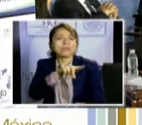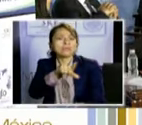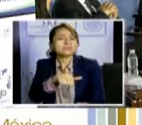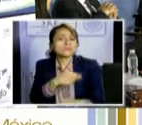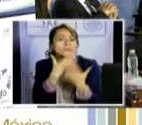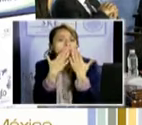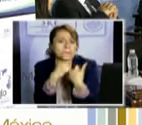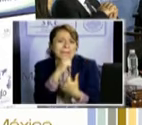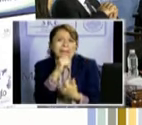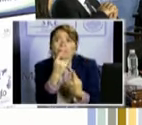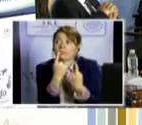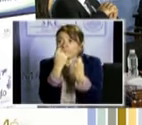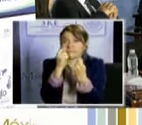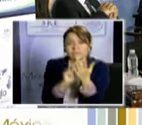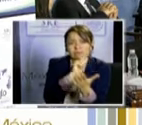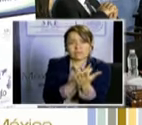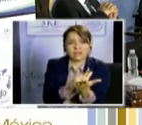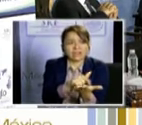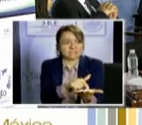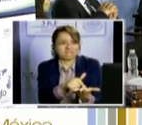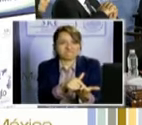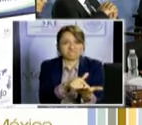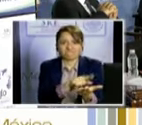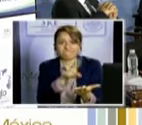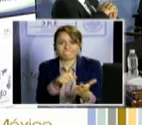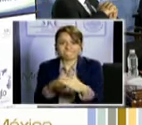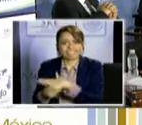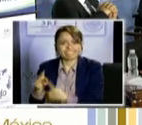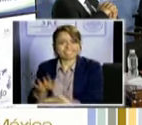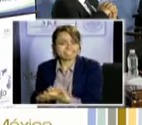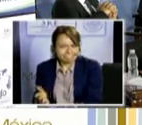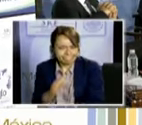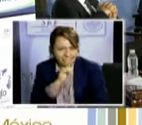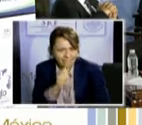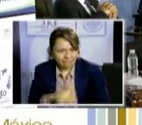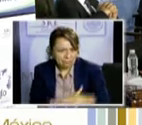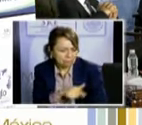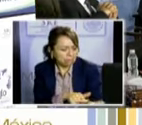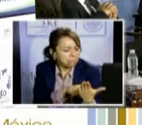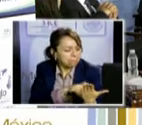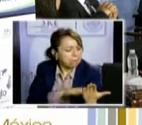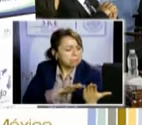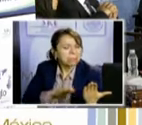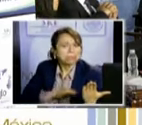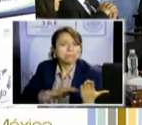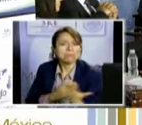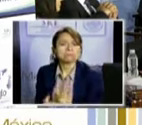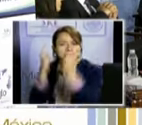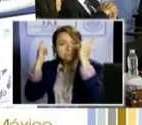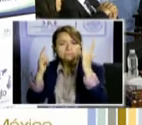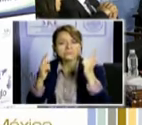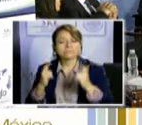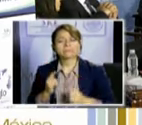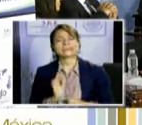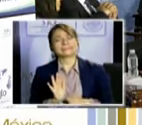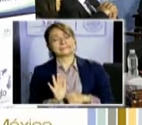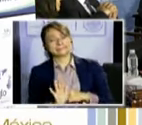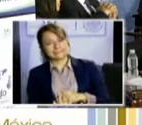buscar. La lucha contra el crimen organizado claramente tiene que también tomar otro